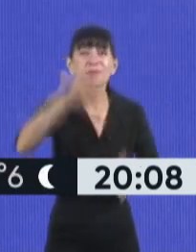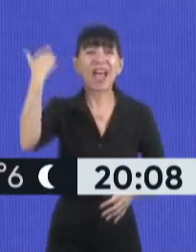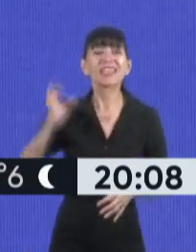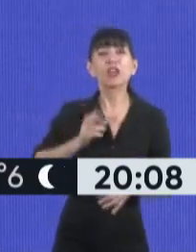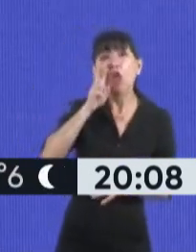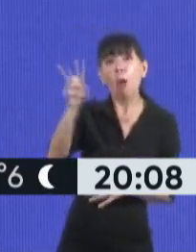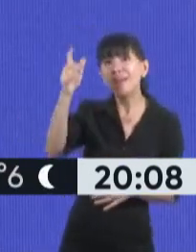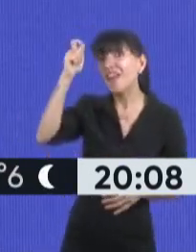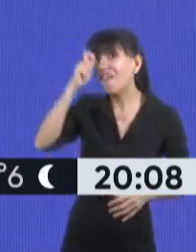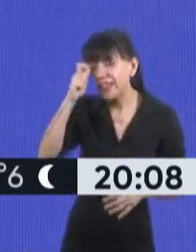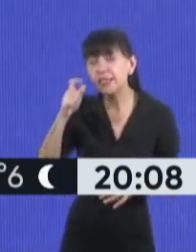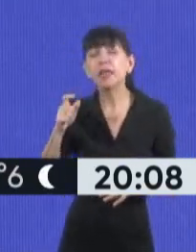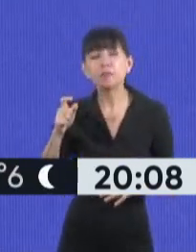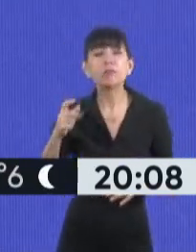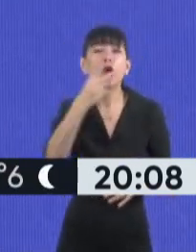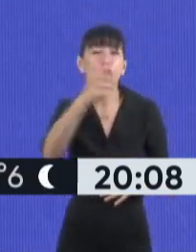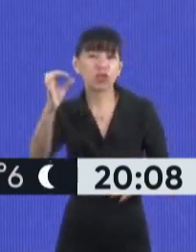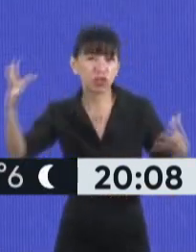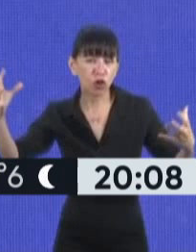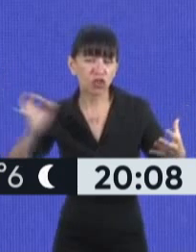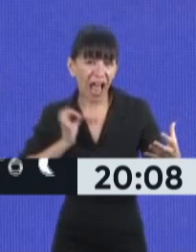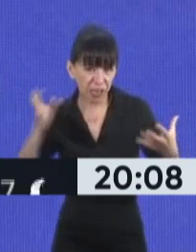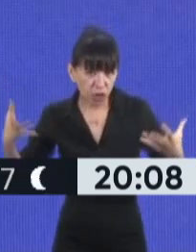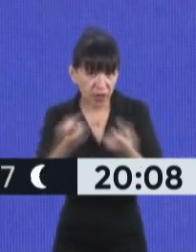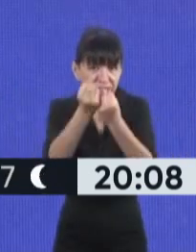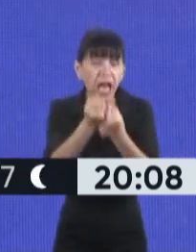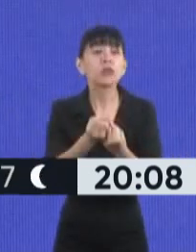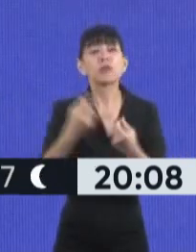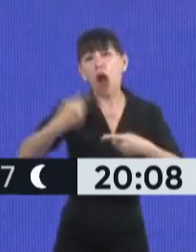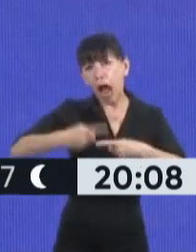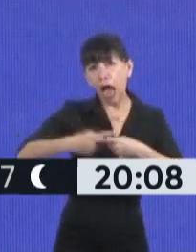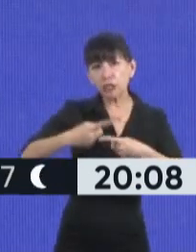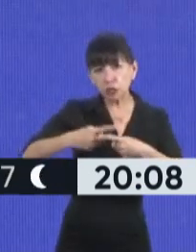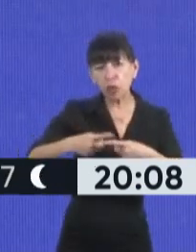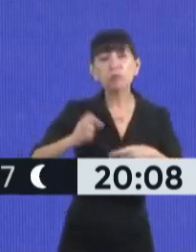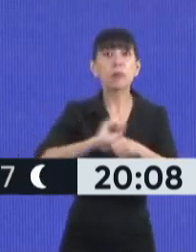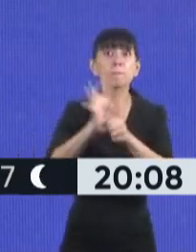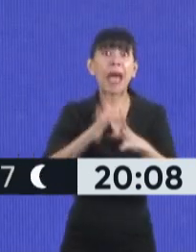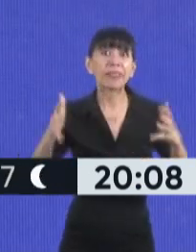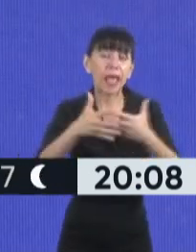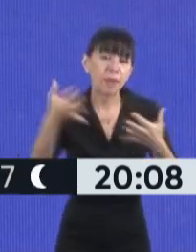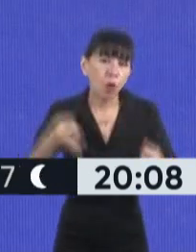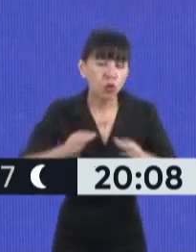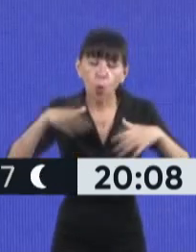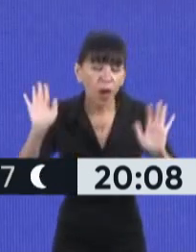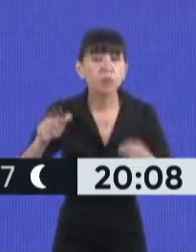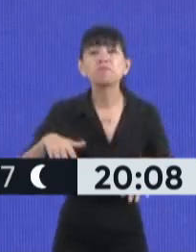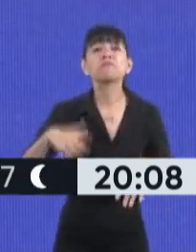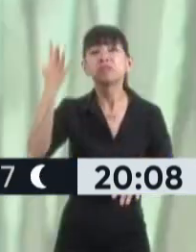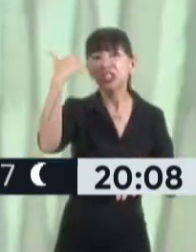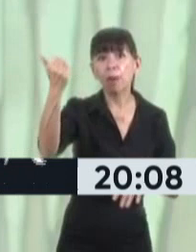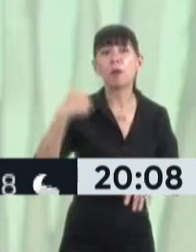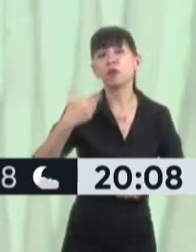se hizo un acto muy lindo, en medio de la pandemia, y yo tuve que dar el discurso central. Pero antes de dar el